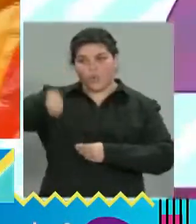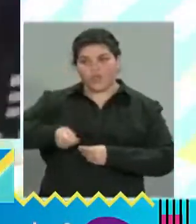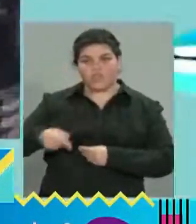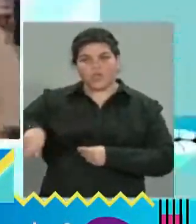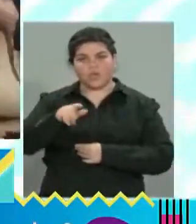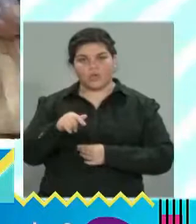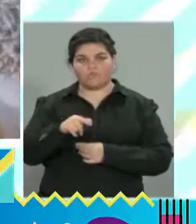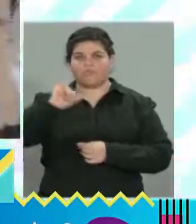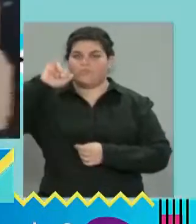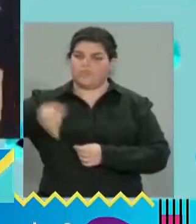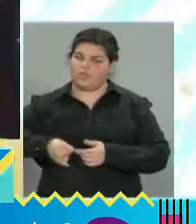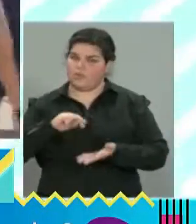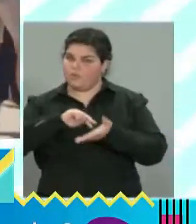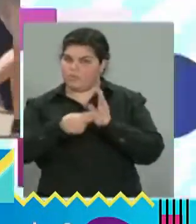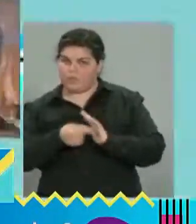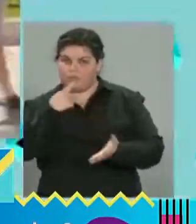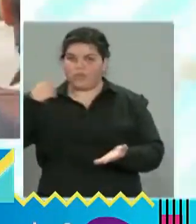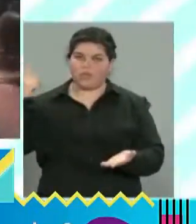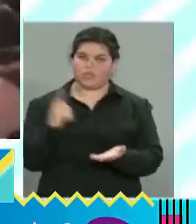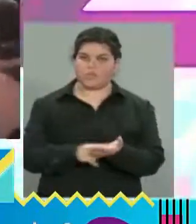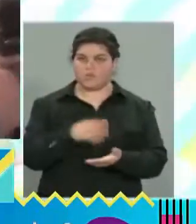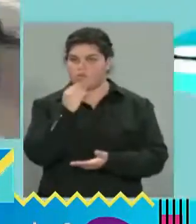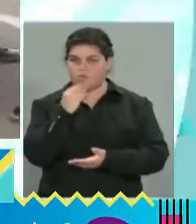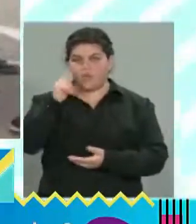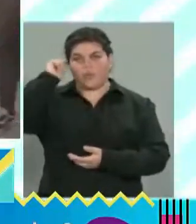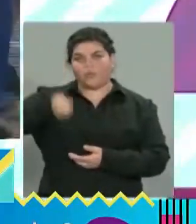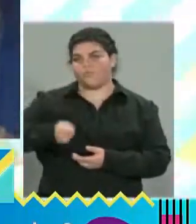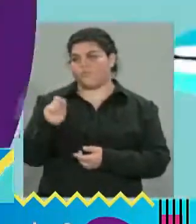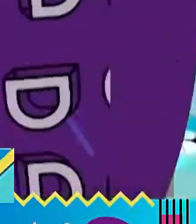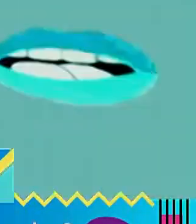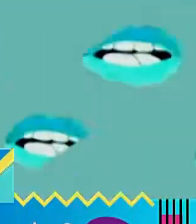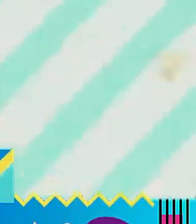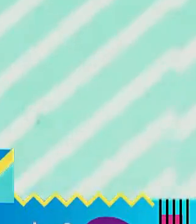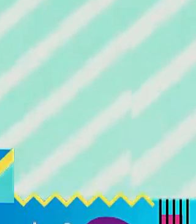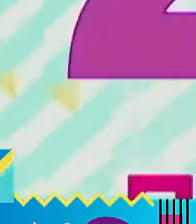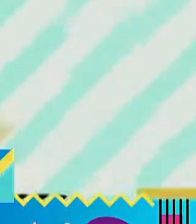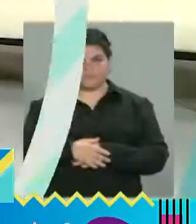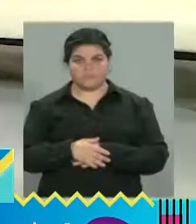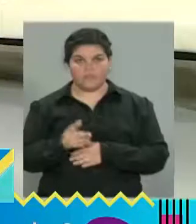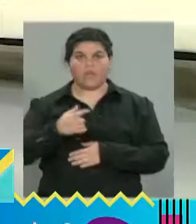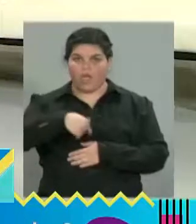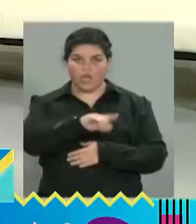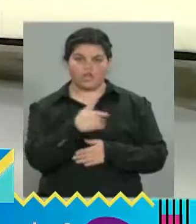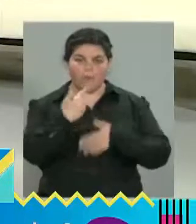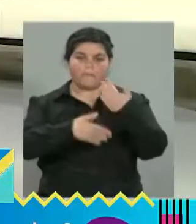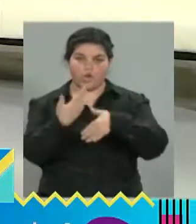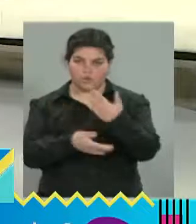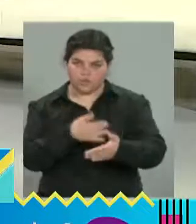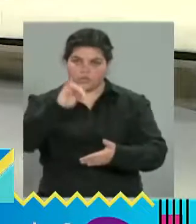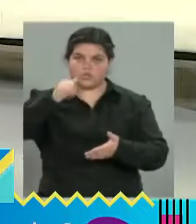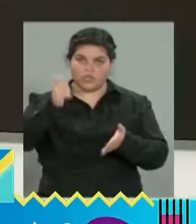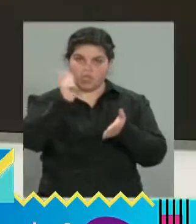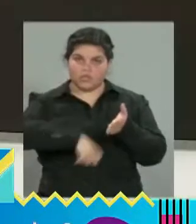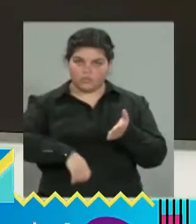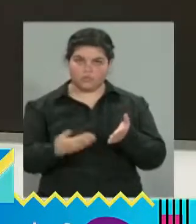más polémicas de decisiones discrecionales de la justicia. Bien. Sí, pero que pueden inscribirse en un proceso... Claro.